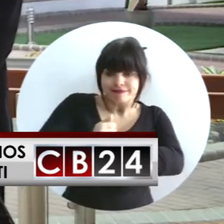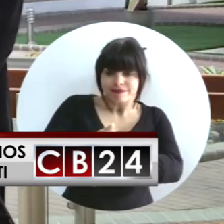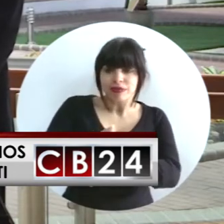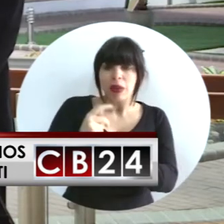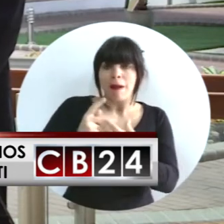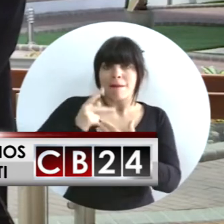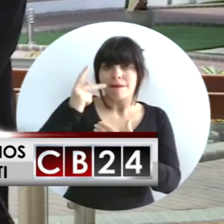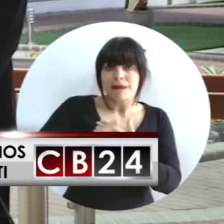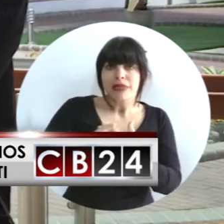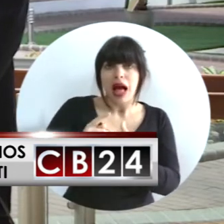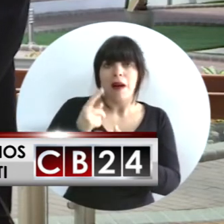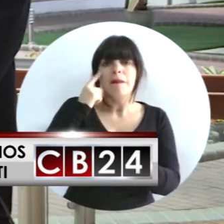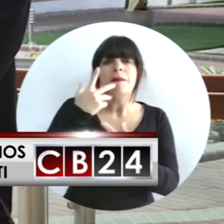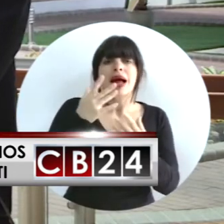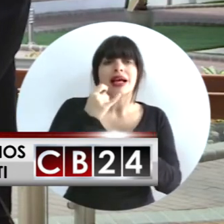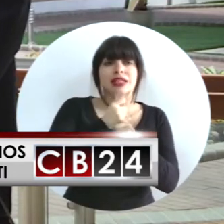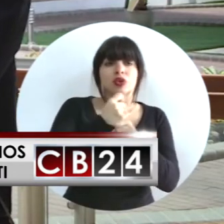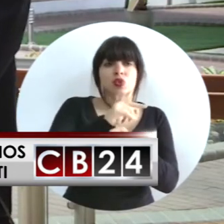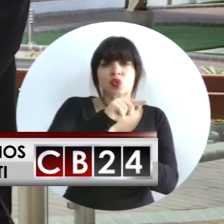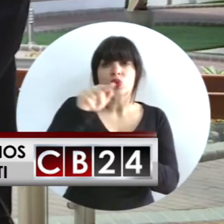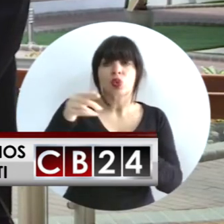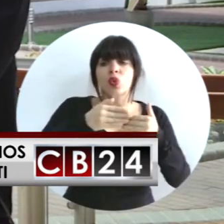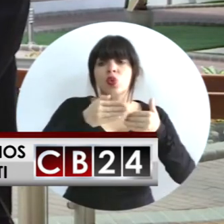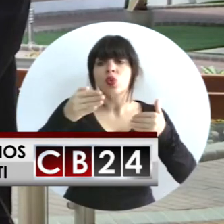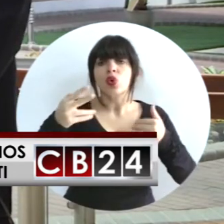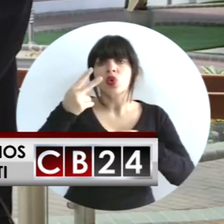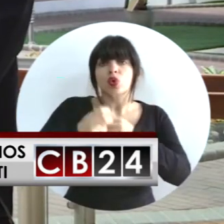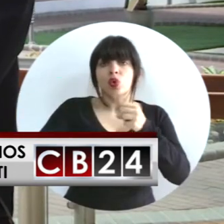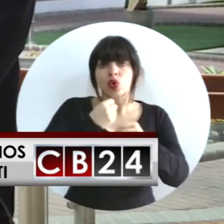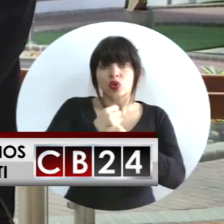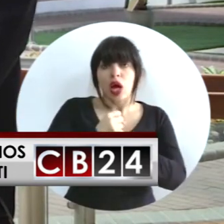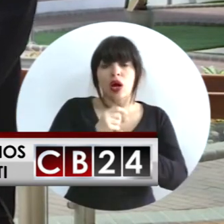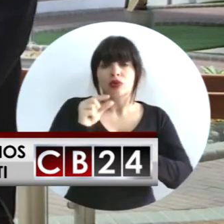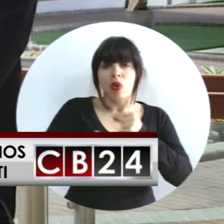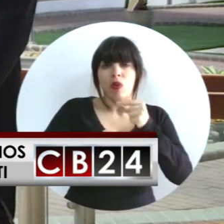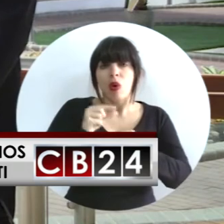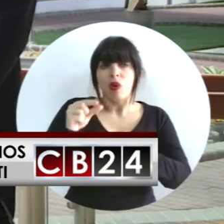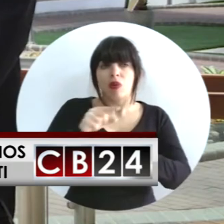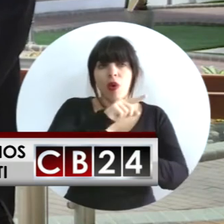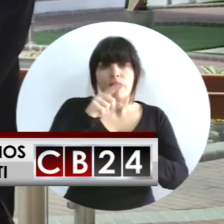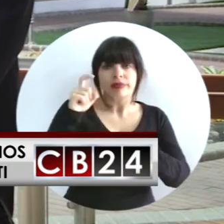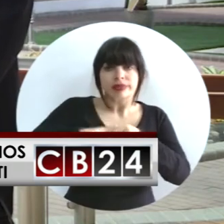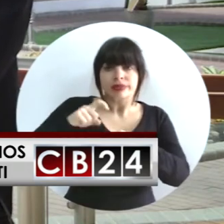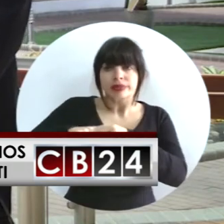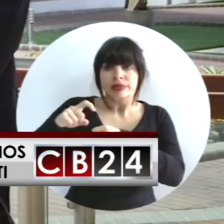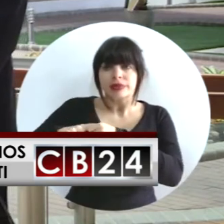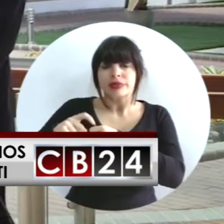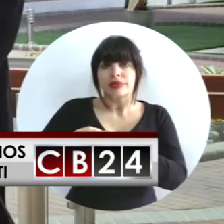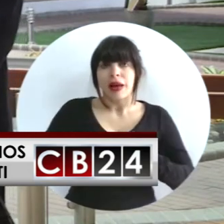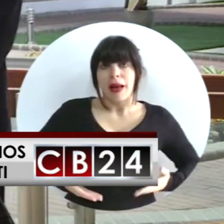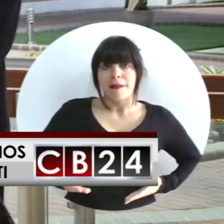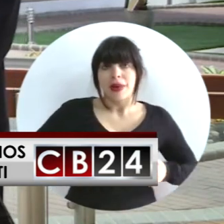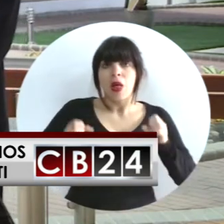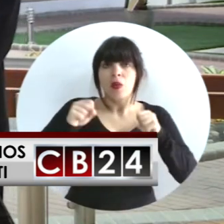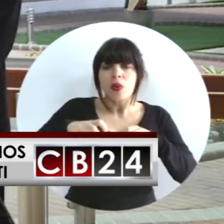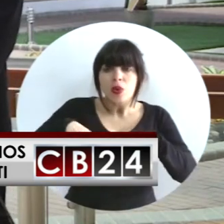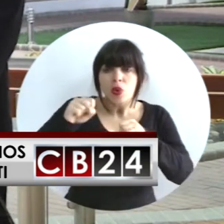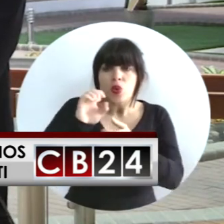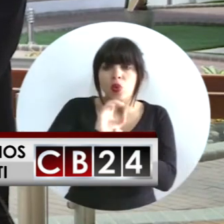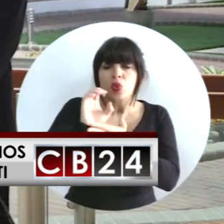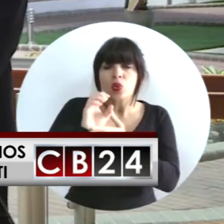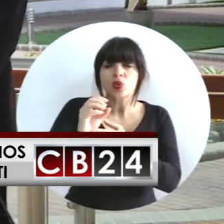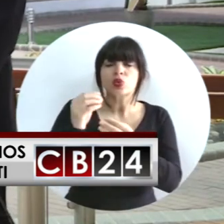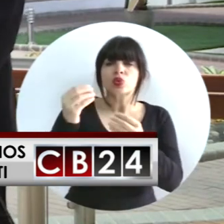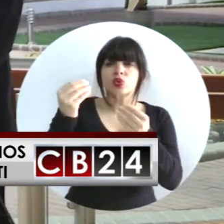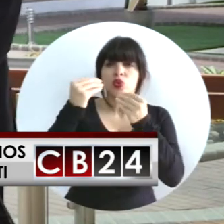establecer un plan de todas las instituciones durante 2 años de forma gradual para que todas las personas puedan llevar este curso de